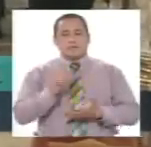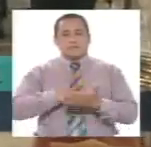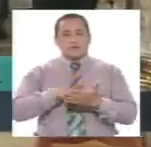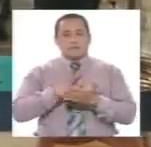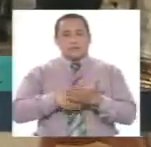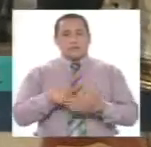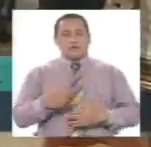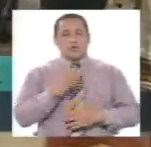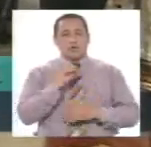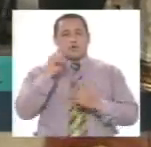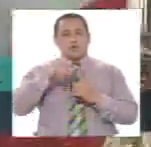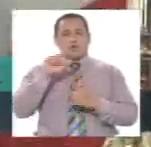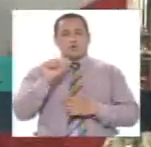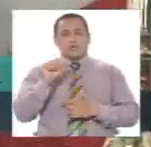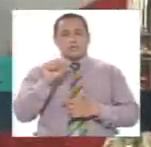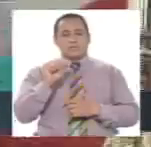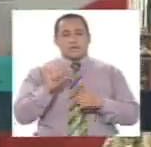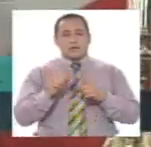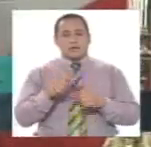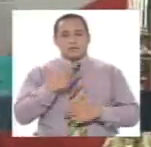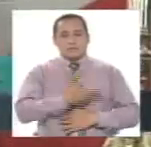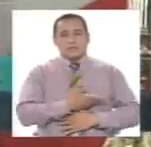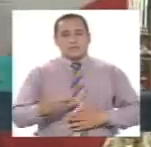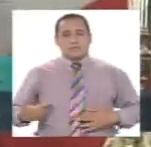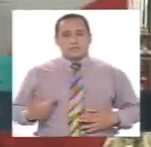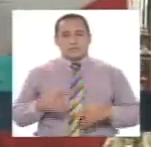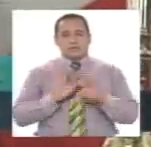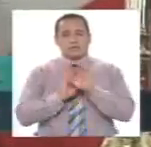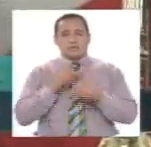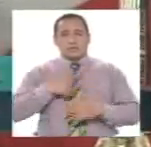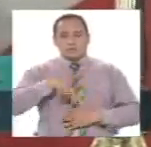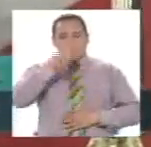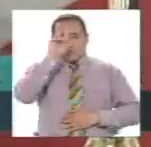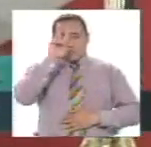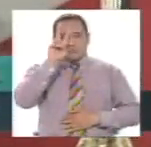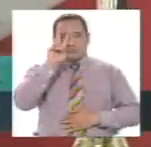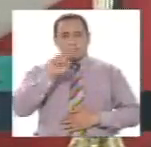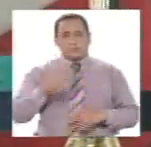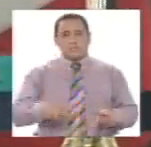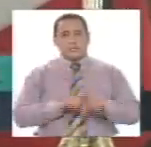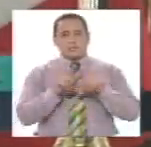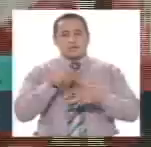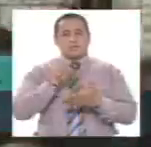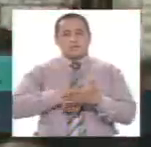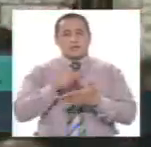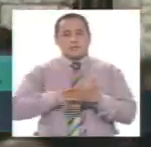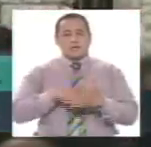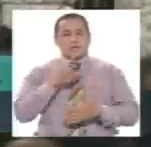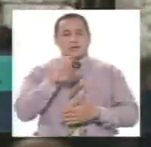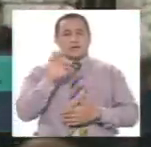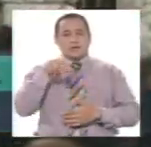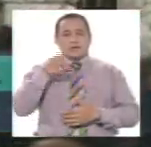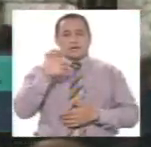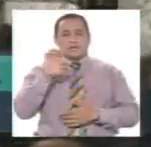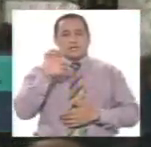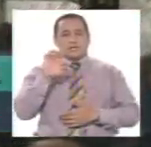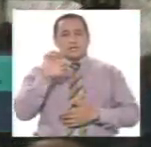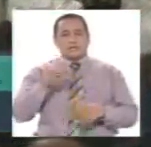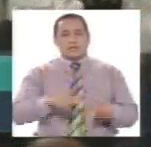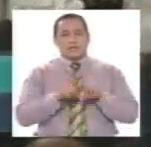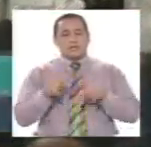Firma Ollanta Humala Tasso, Presidente Constitucional de la República. Rúbrica René Cornejo